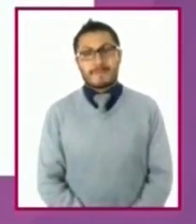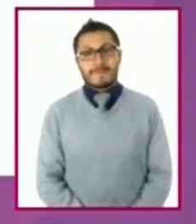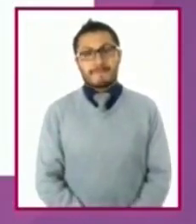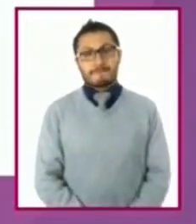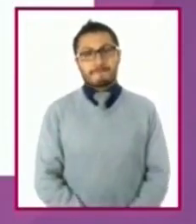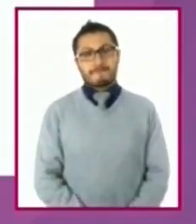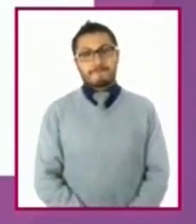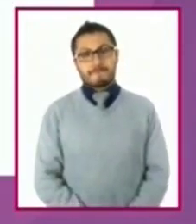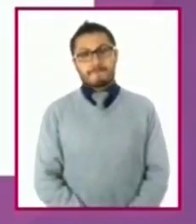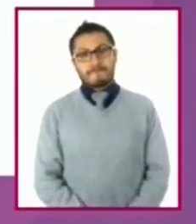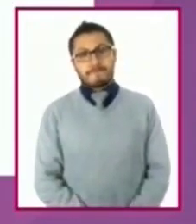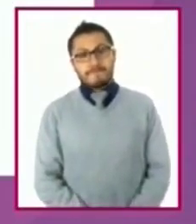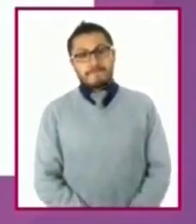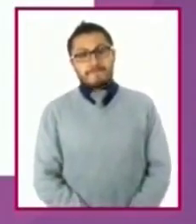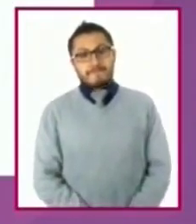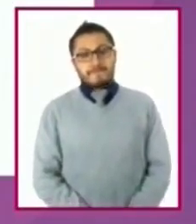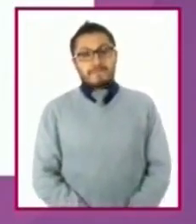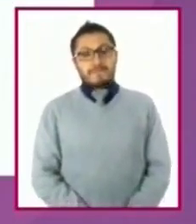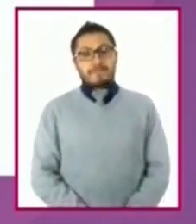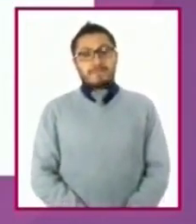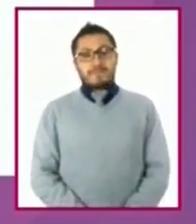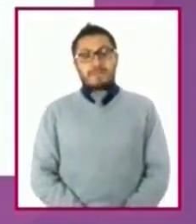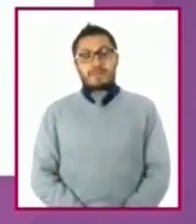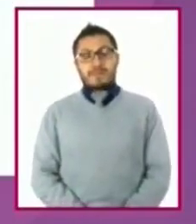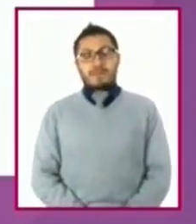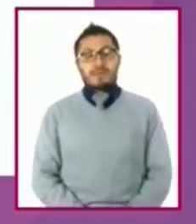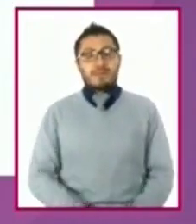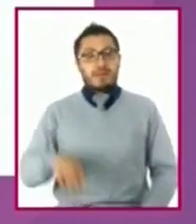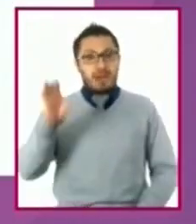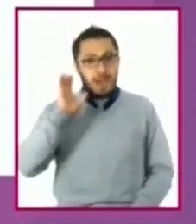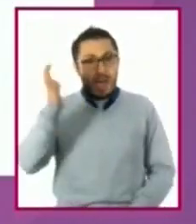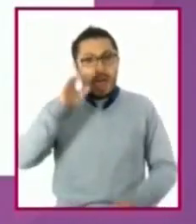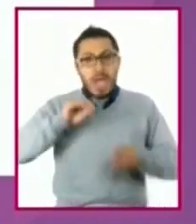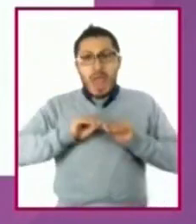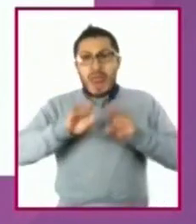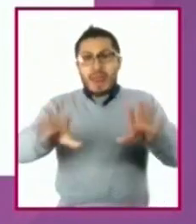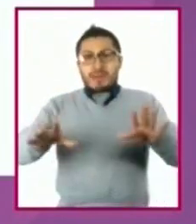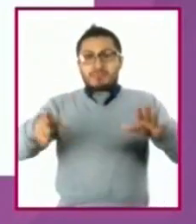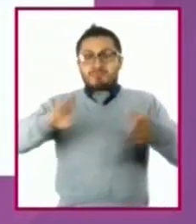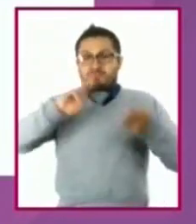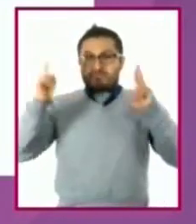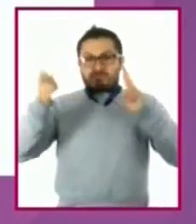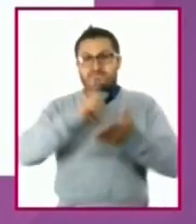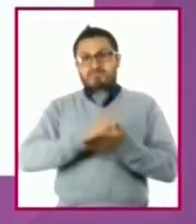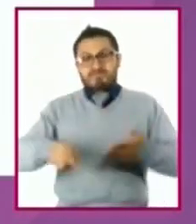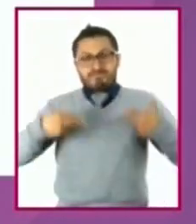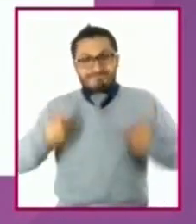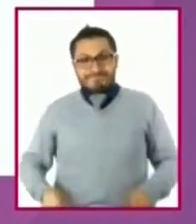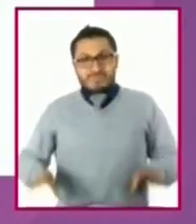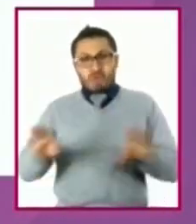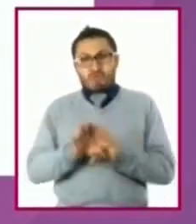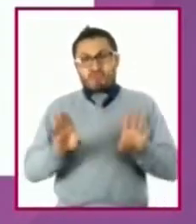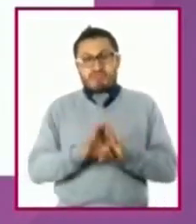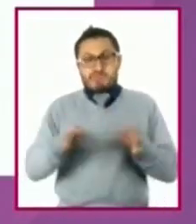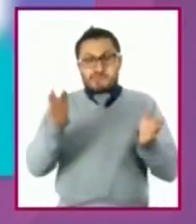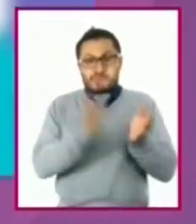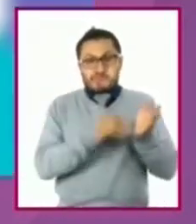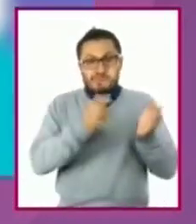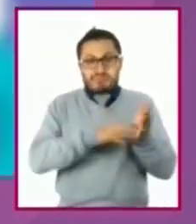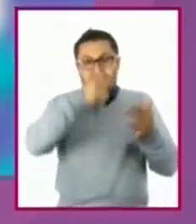A partir de la emisión de la Declaración Universal de los Derechos Humanos viene una cascada de